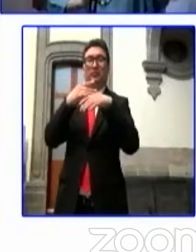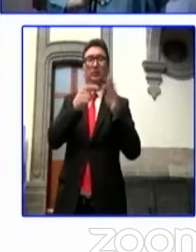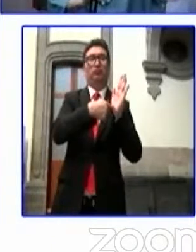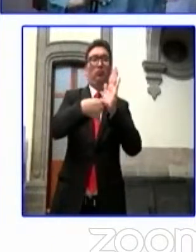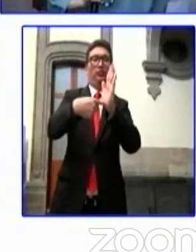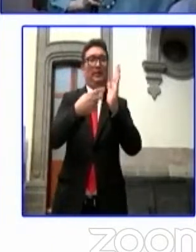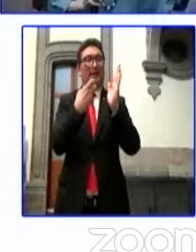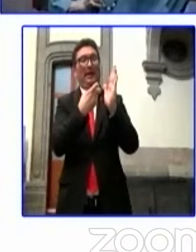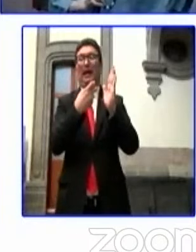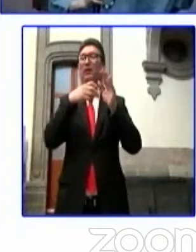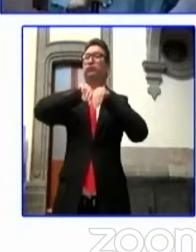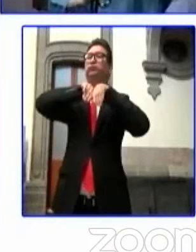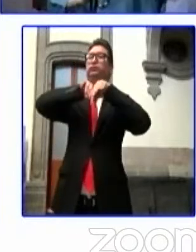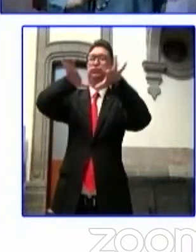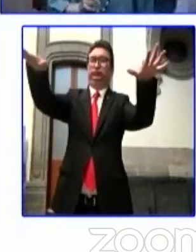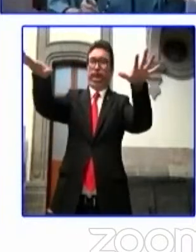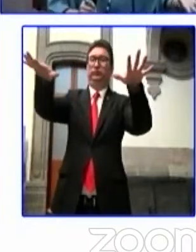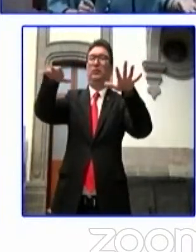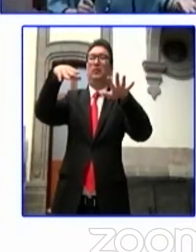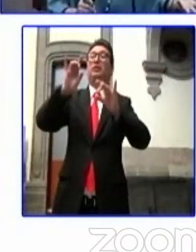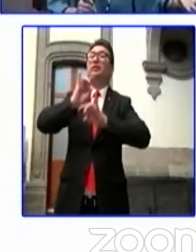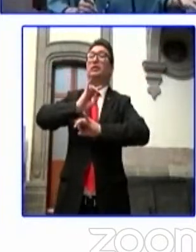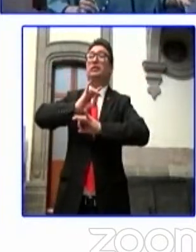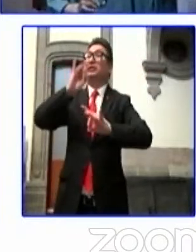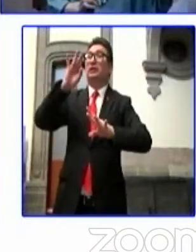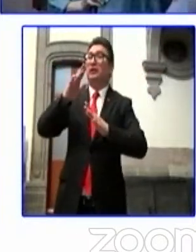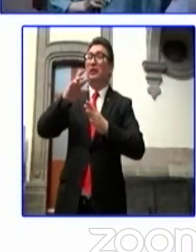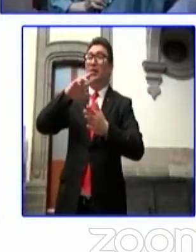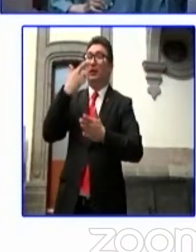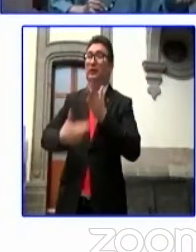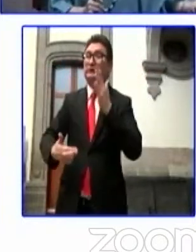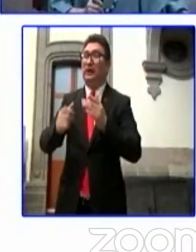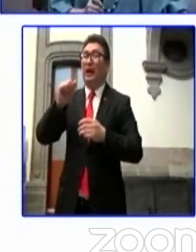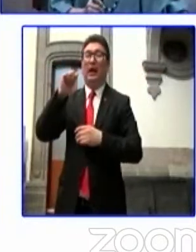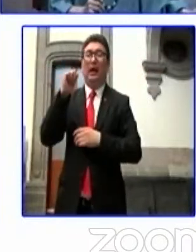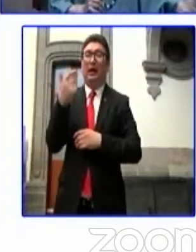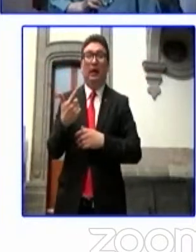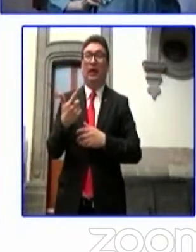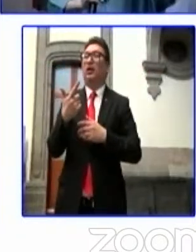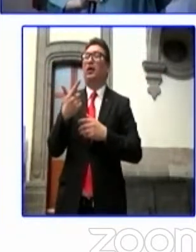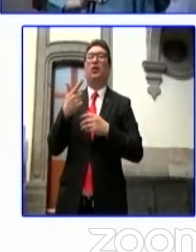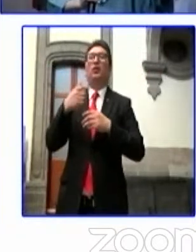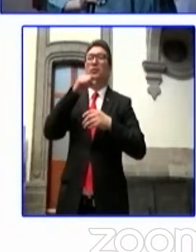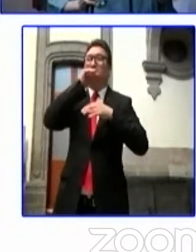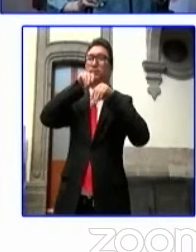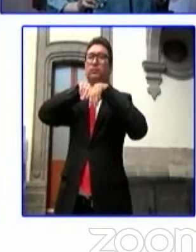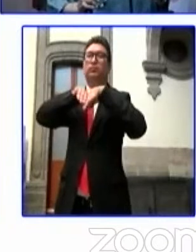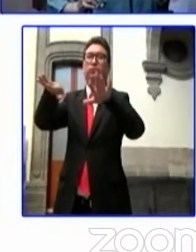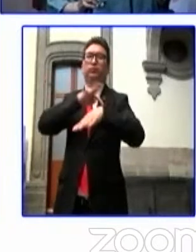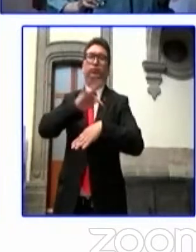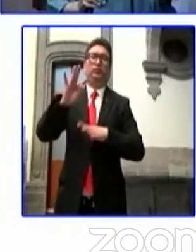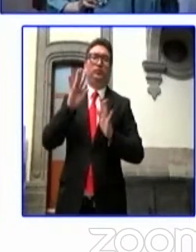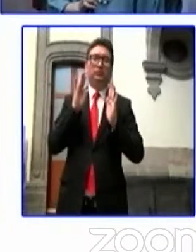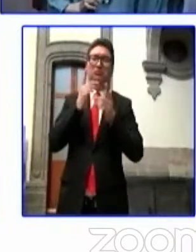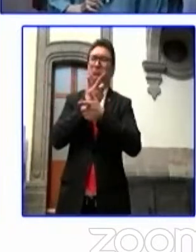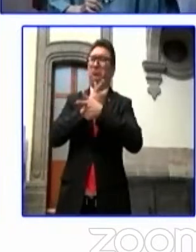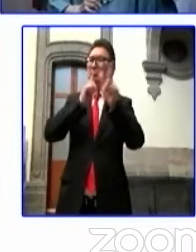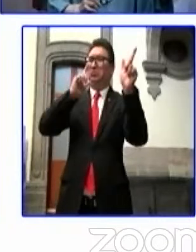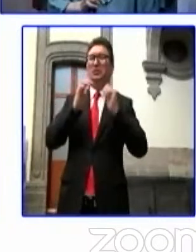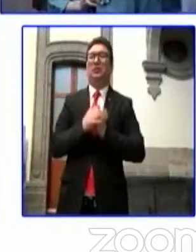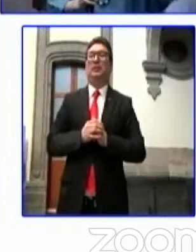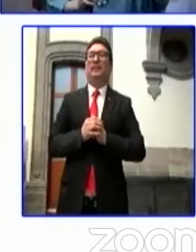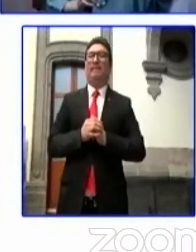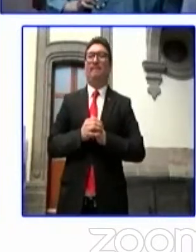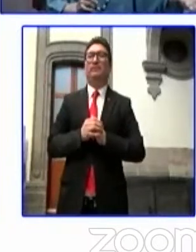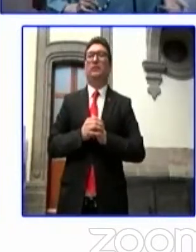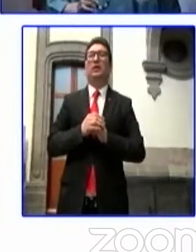tenemos que difundir ante la menor provocación, en cualquier medio, en cualquier,